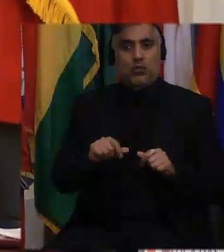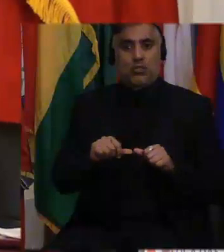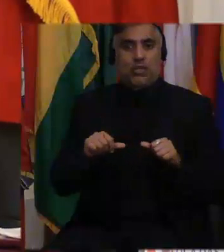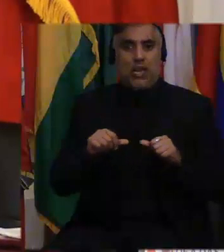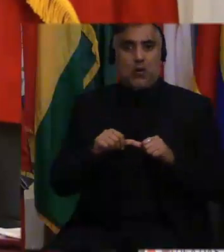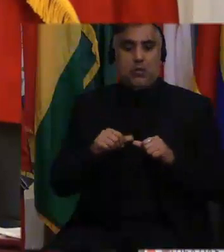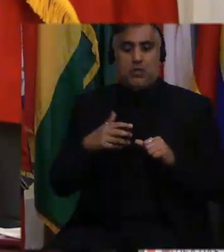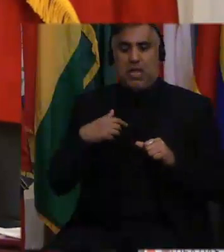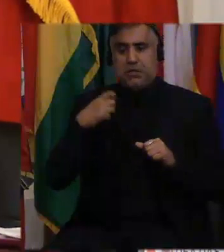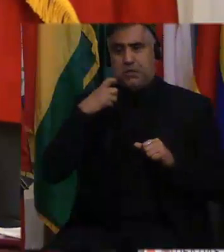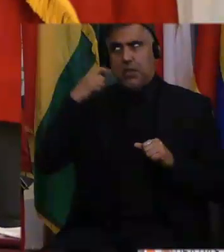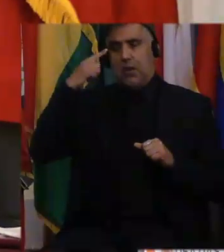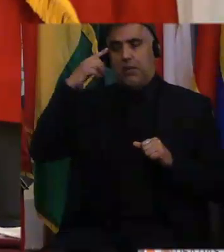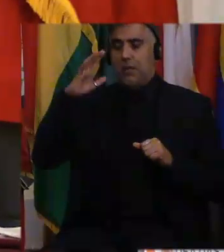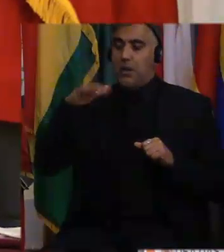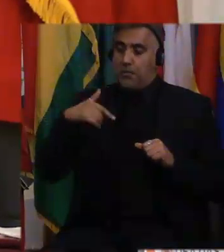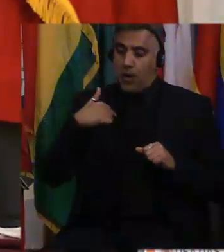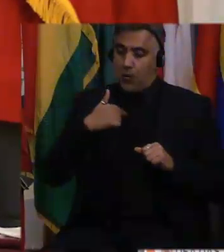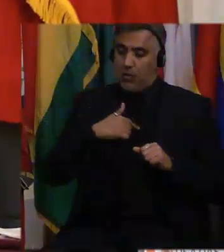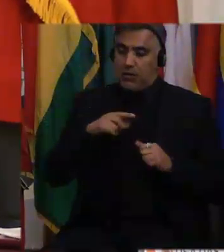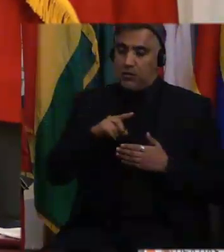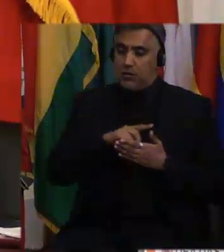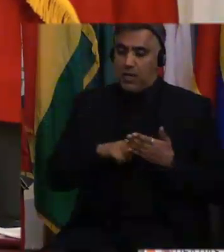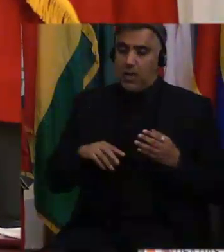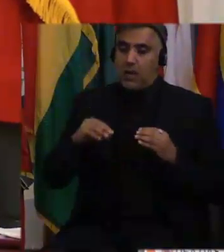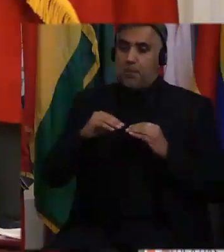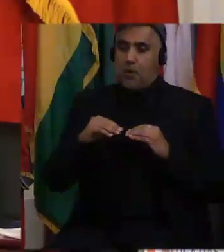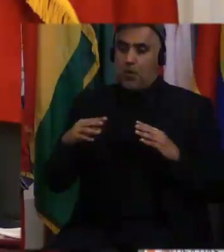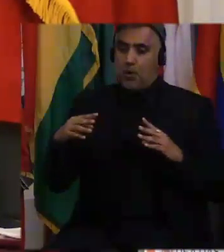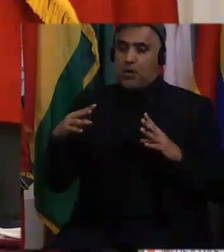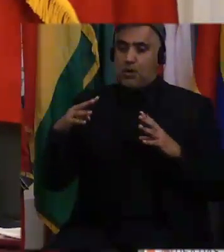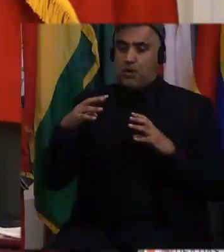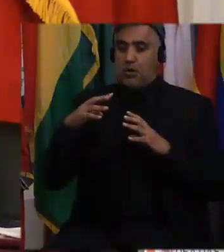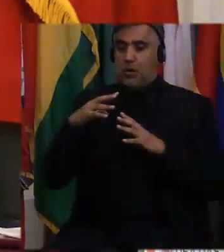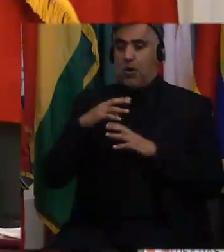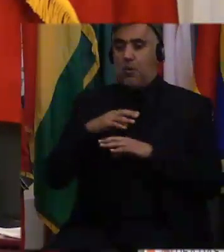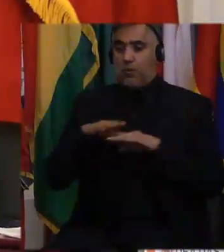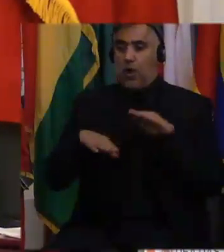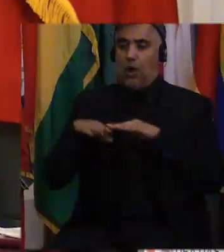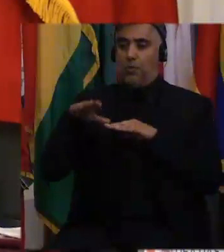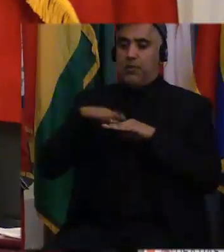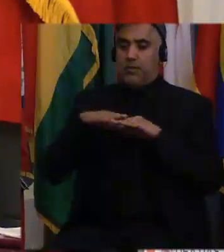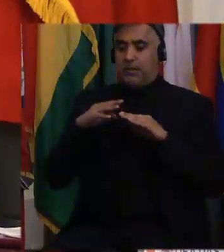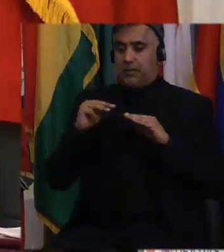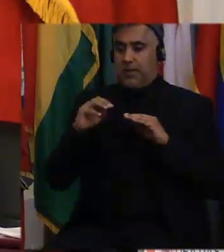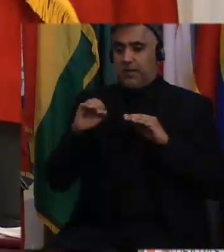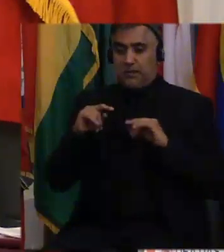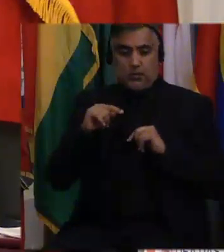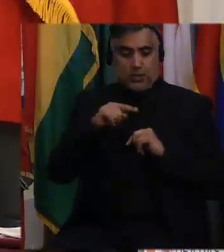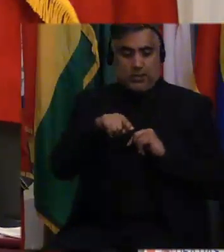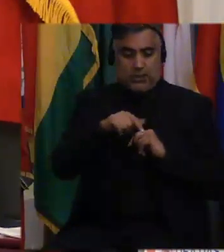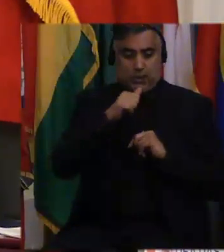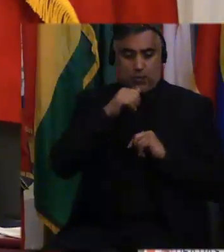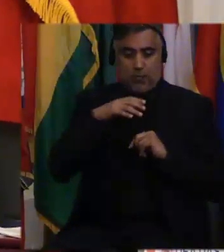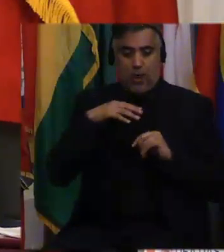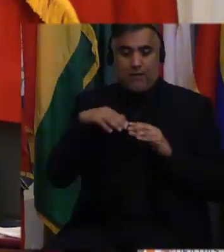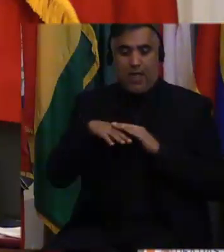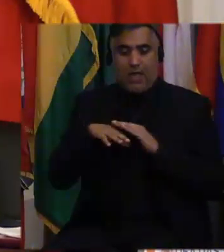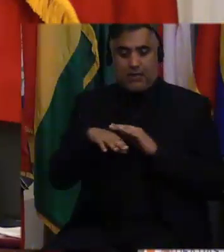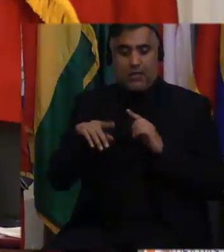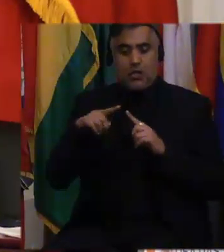que diseñar mecanismos mucho más complejos para que esas mujeres tengan realmente acceso a su derecho de vivir sin